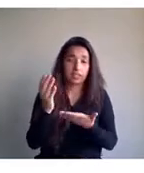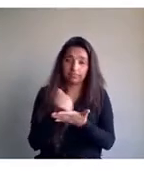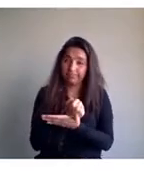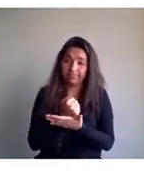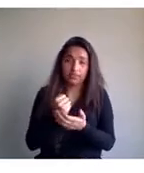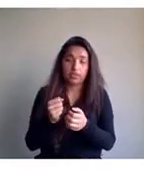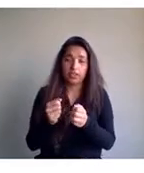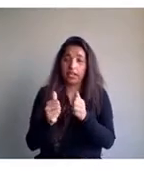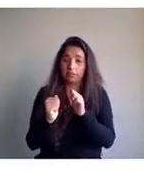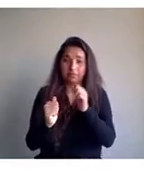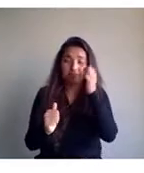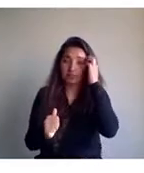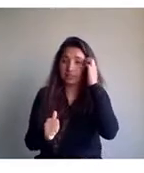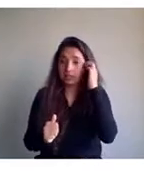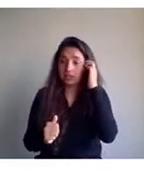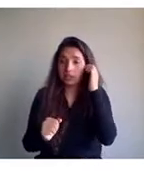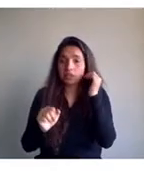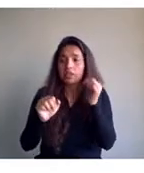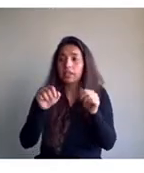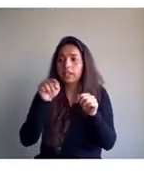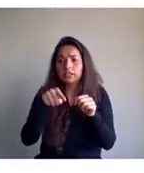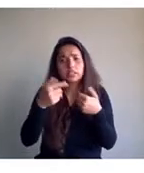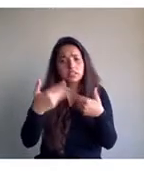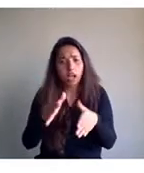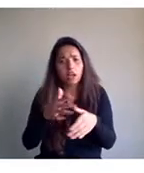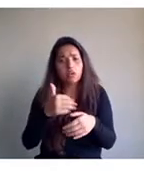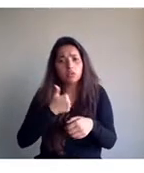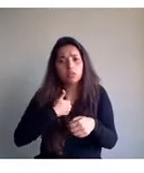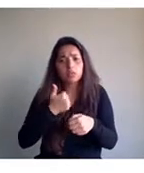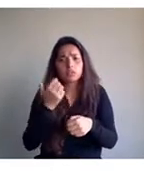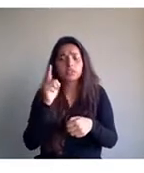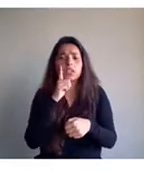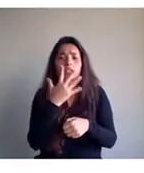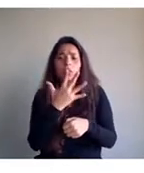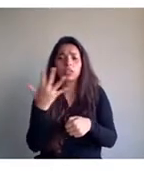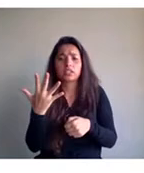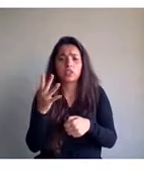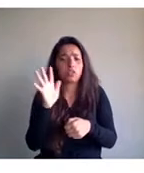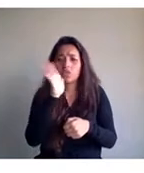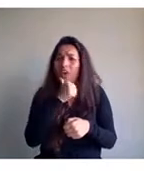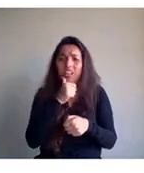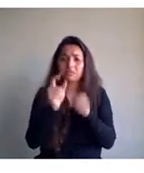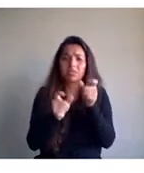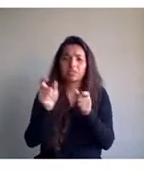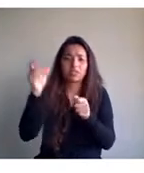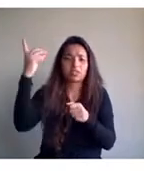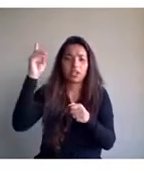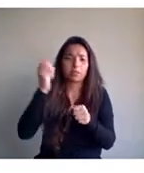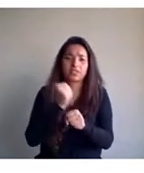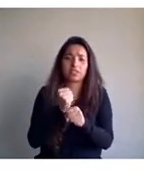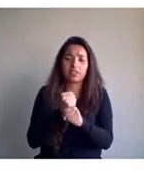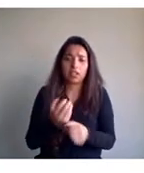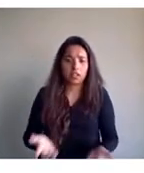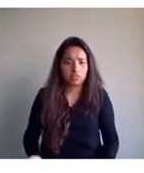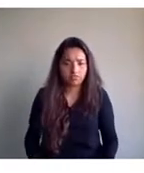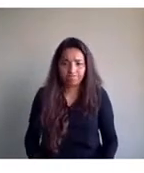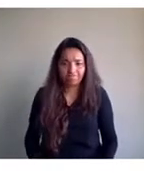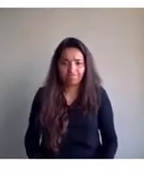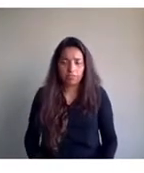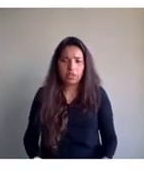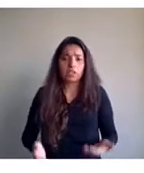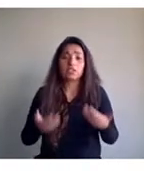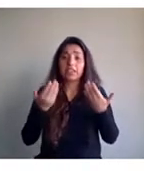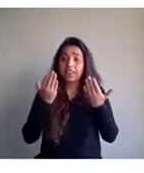están incumpliendo el 57 por ciento no tiene vinculada a ninguna persona ha sido es decir aquí tenemos que trabajar empezando